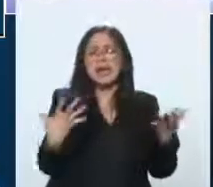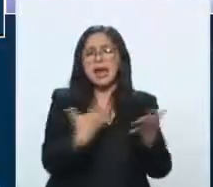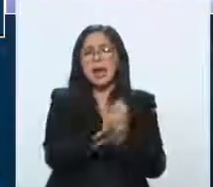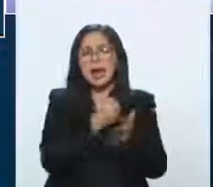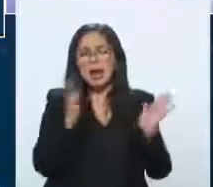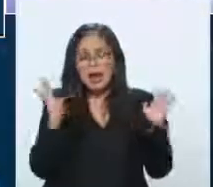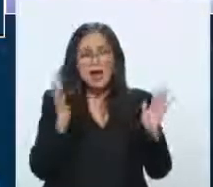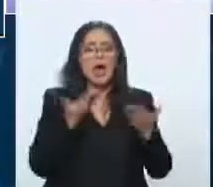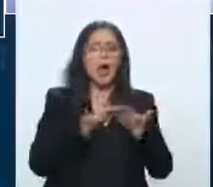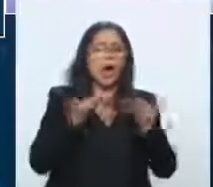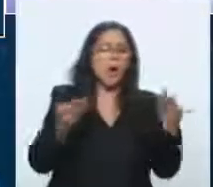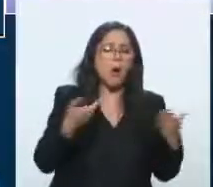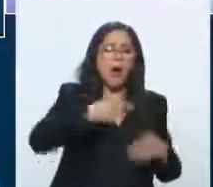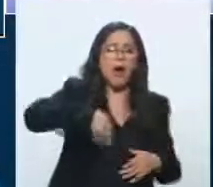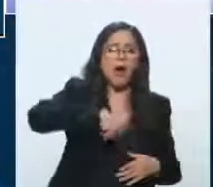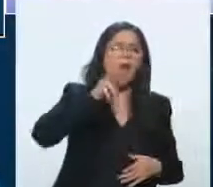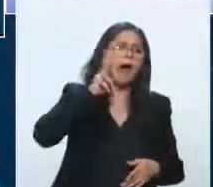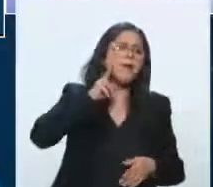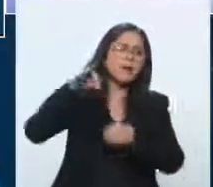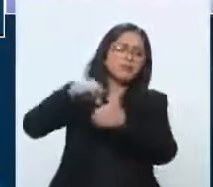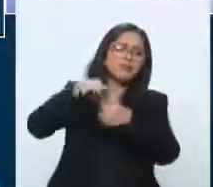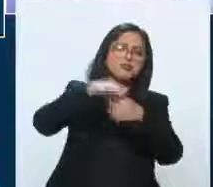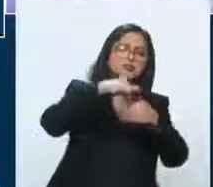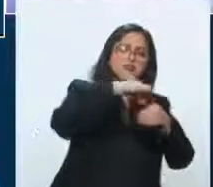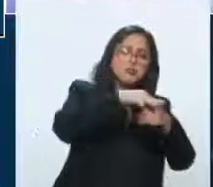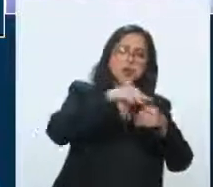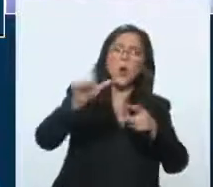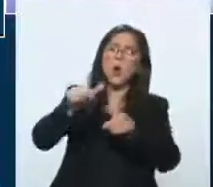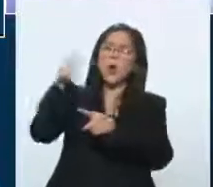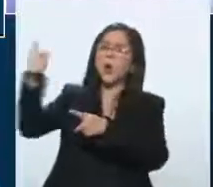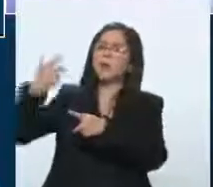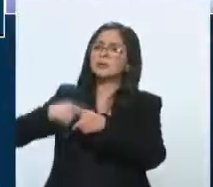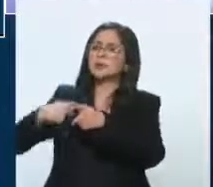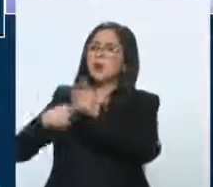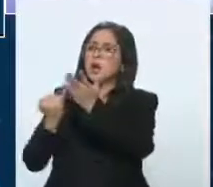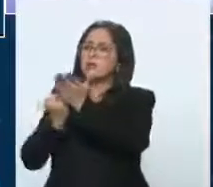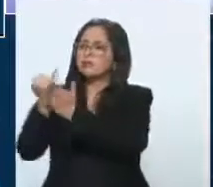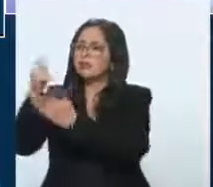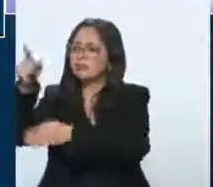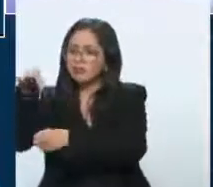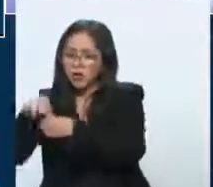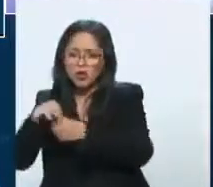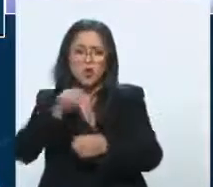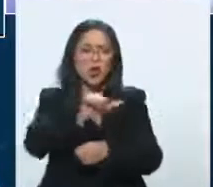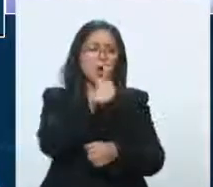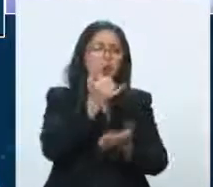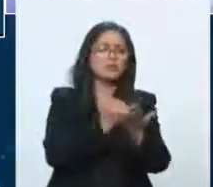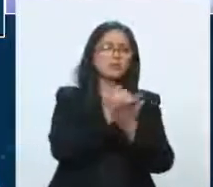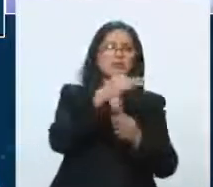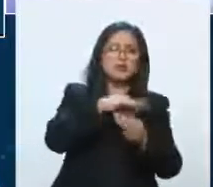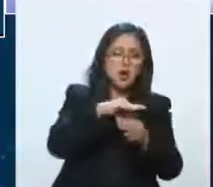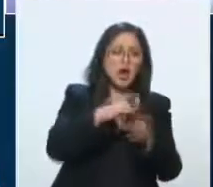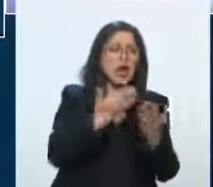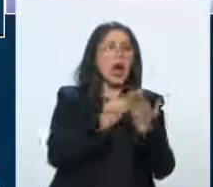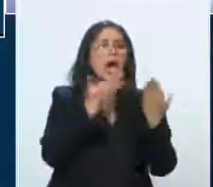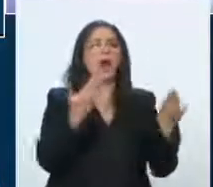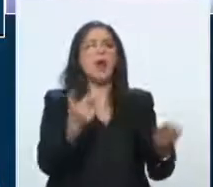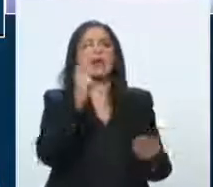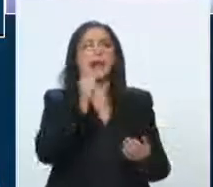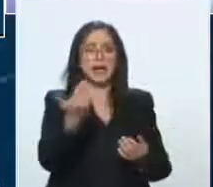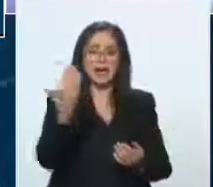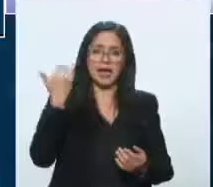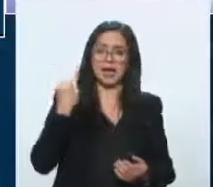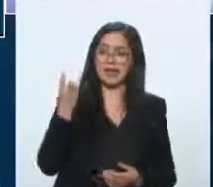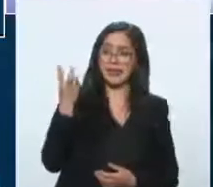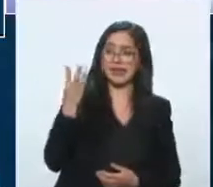equitativa, digamos, los que habían votado por otros contrincantes, pues. Exactamente, ese es el punto. Suele decir, estas 3 candidatas que